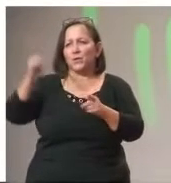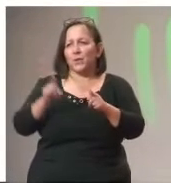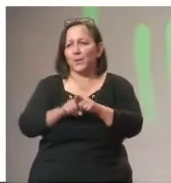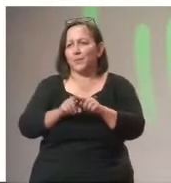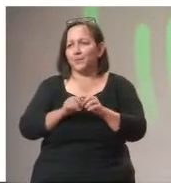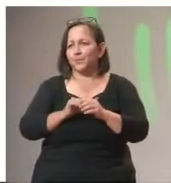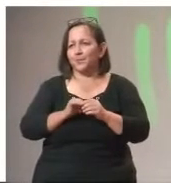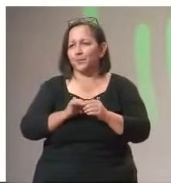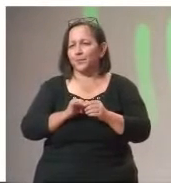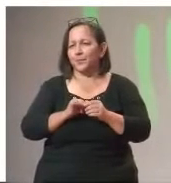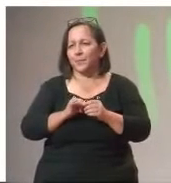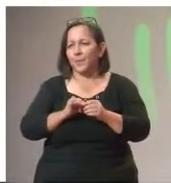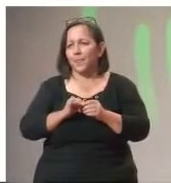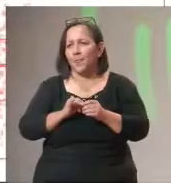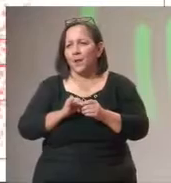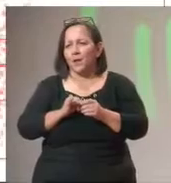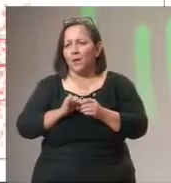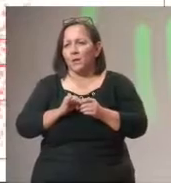Vamos a avanzar con esto.